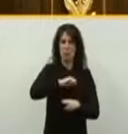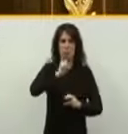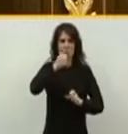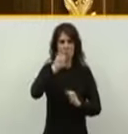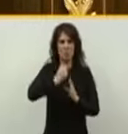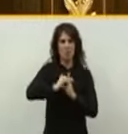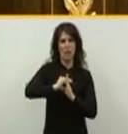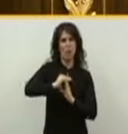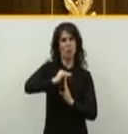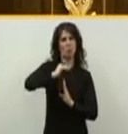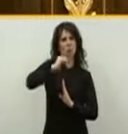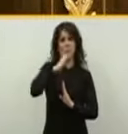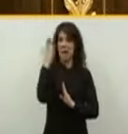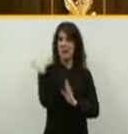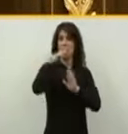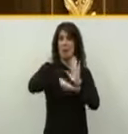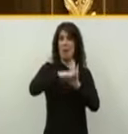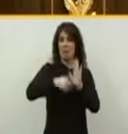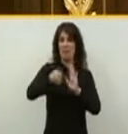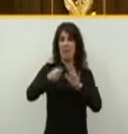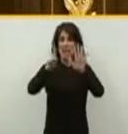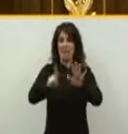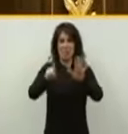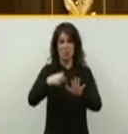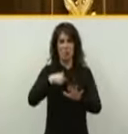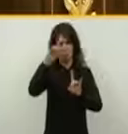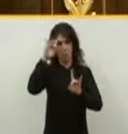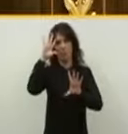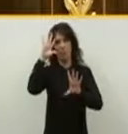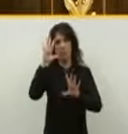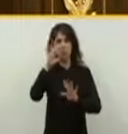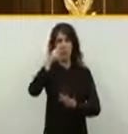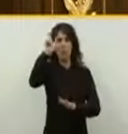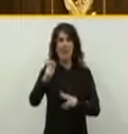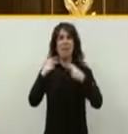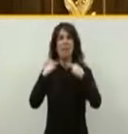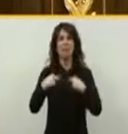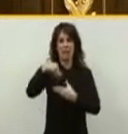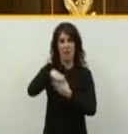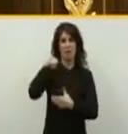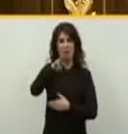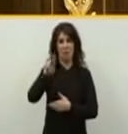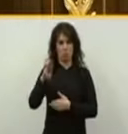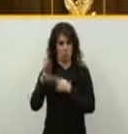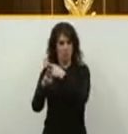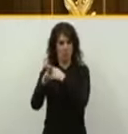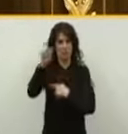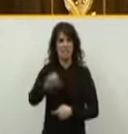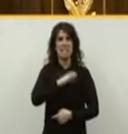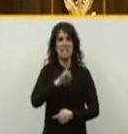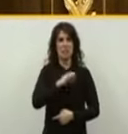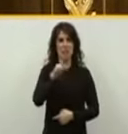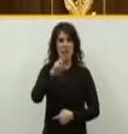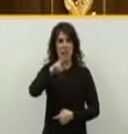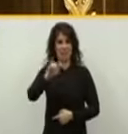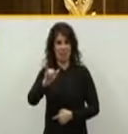Sexta asistí con estupor ante el hecho de que una diputada del Partido Popular, la señora Andrea Levy,